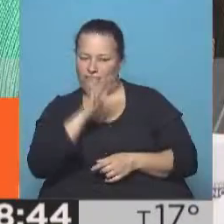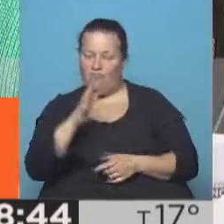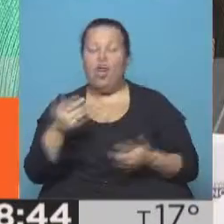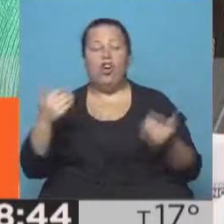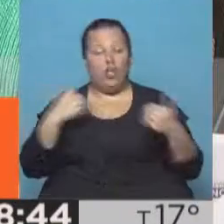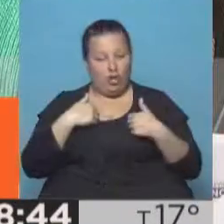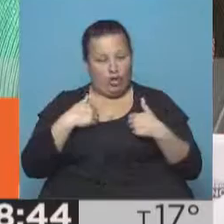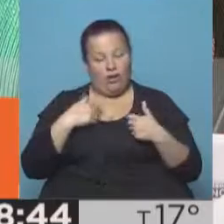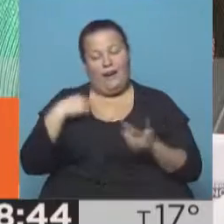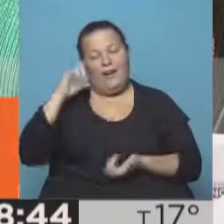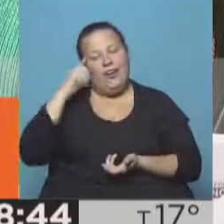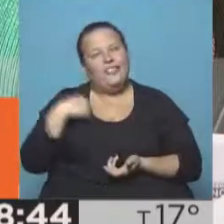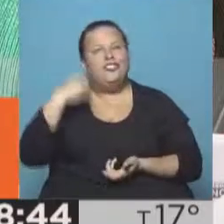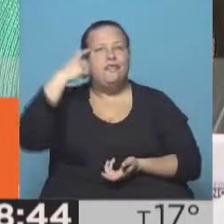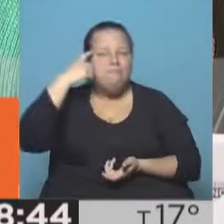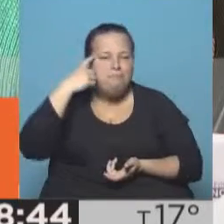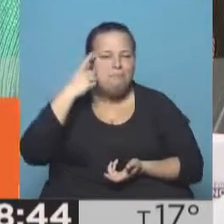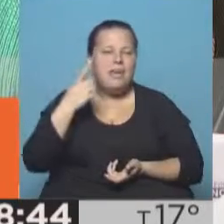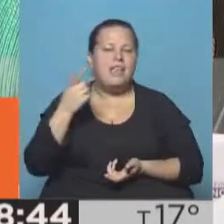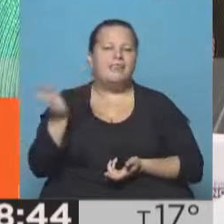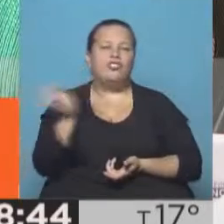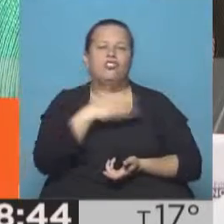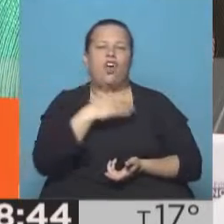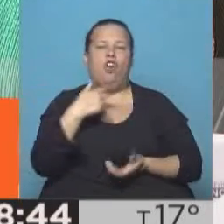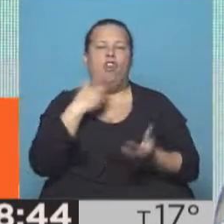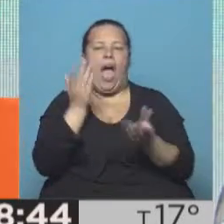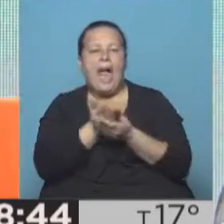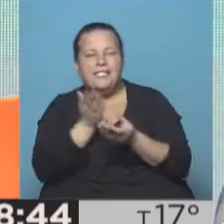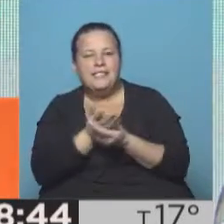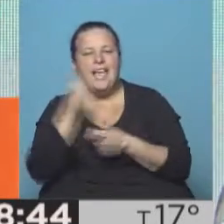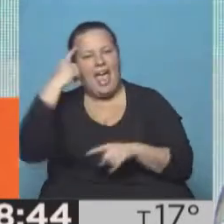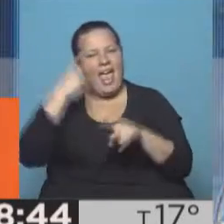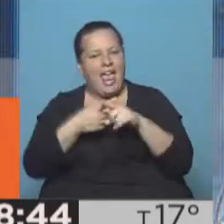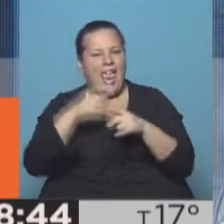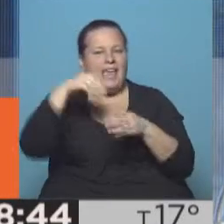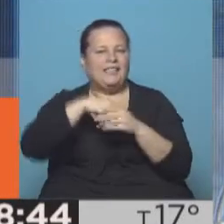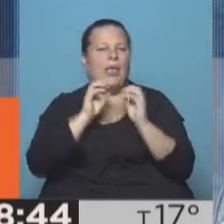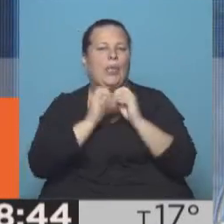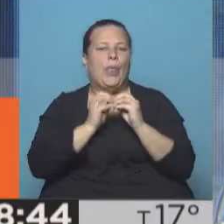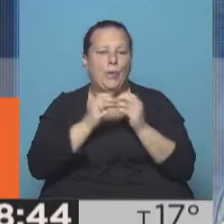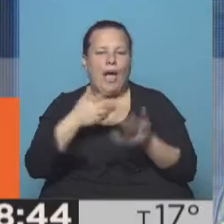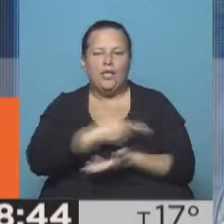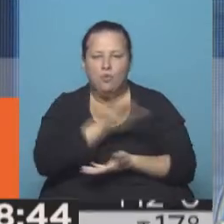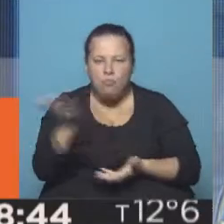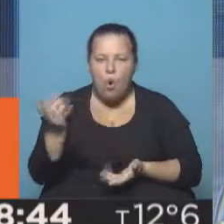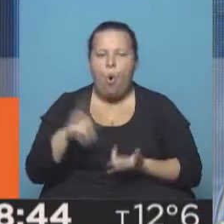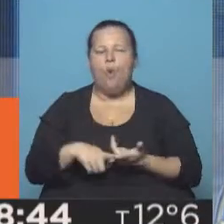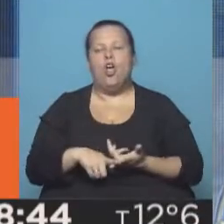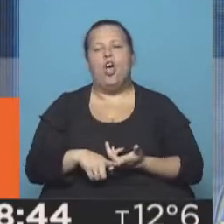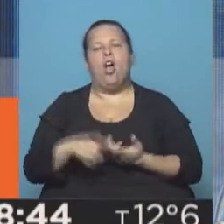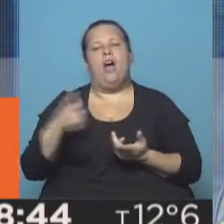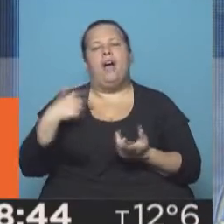Yo ingenuamente pensé que todos mis archivos, haber participado tanto en el debate público,